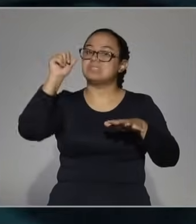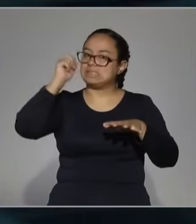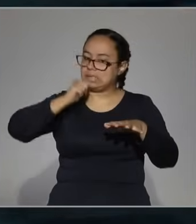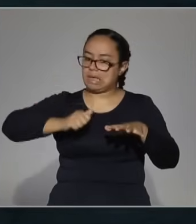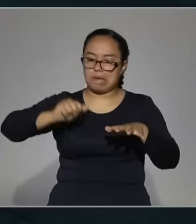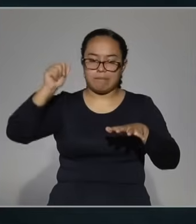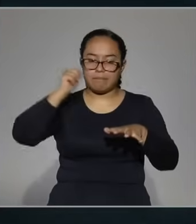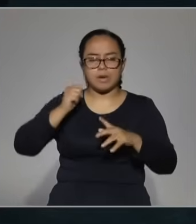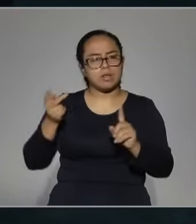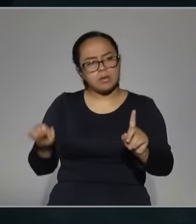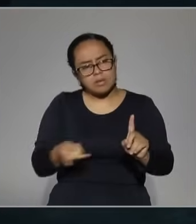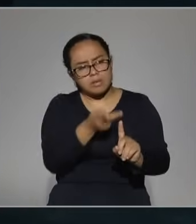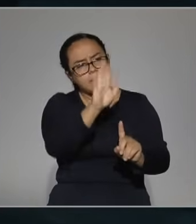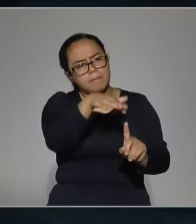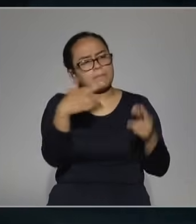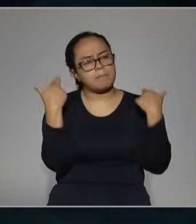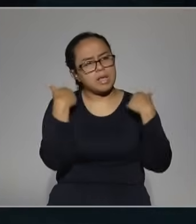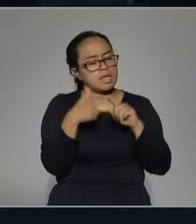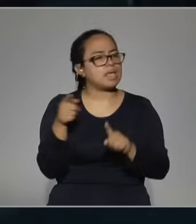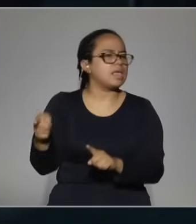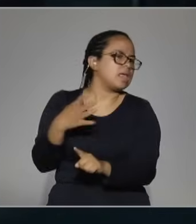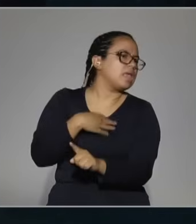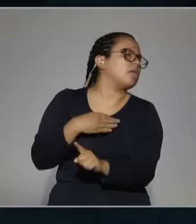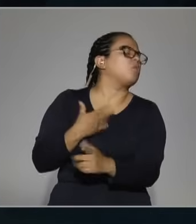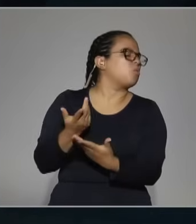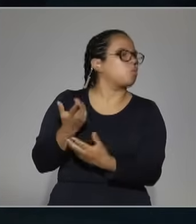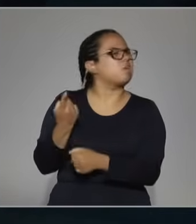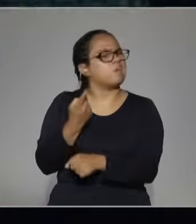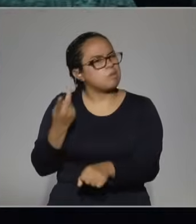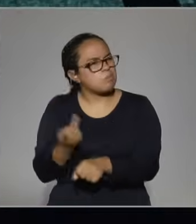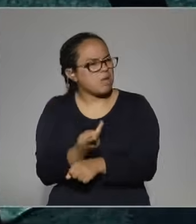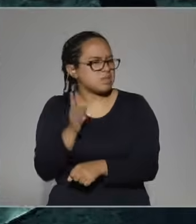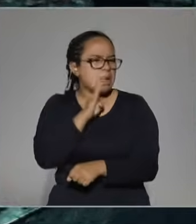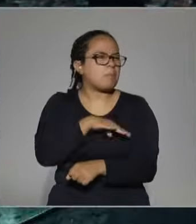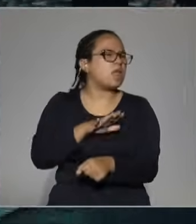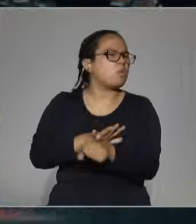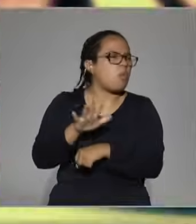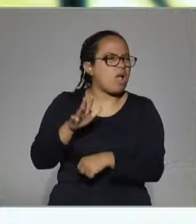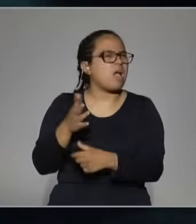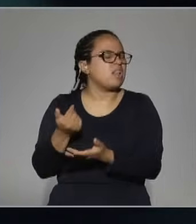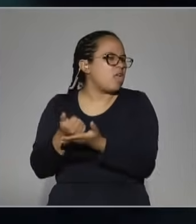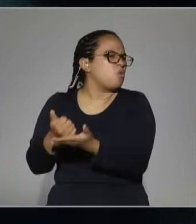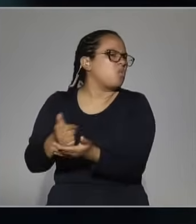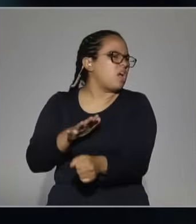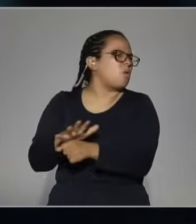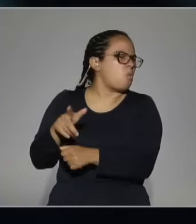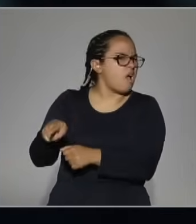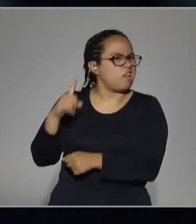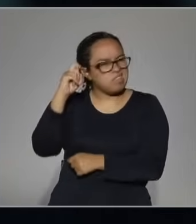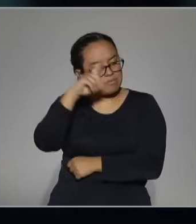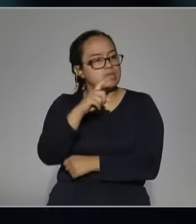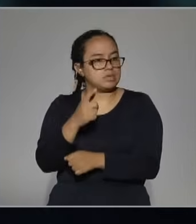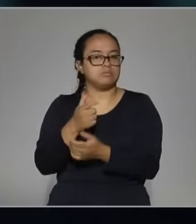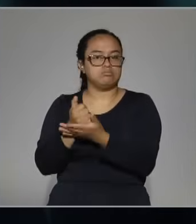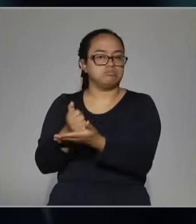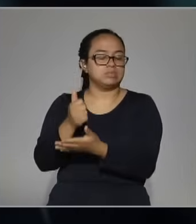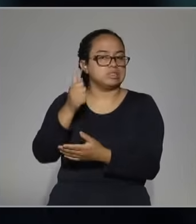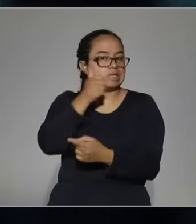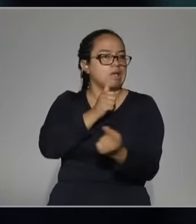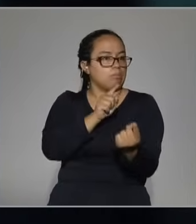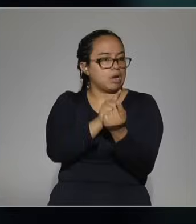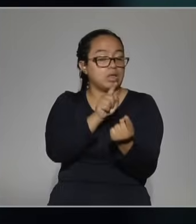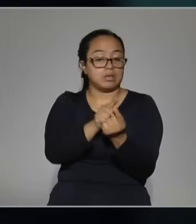nos consultaban: maestra, mi hijo en qué va mal, en qué le podemos ayudar, y a lo mejor